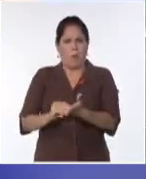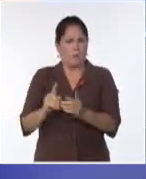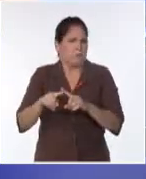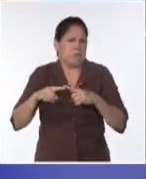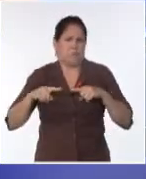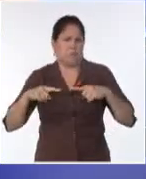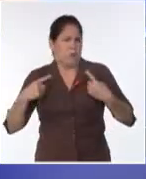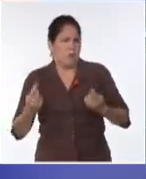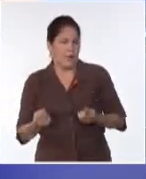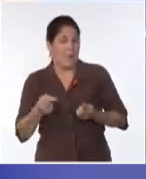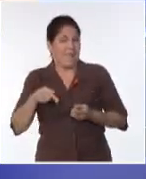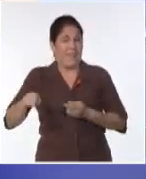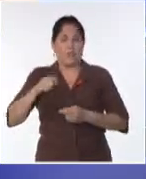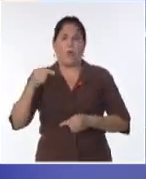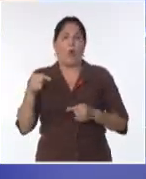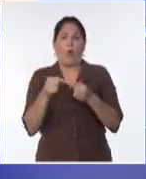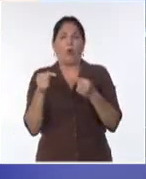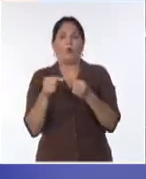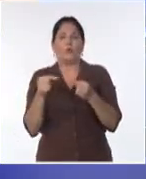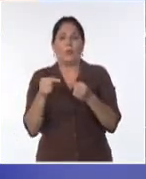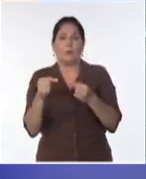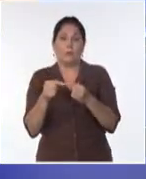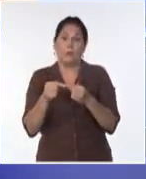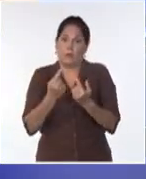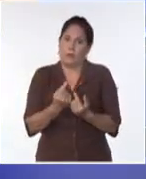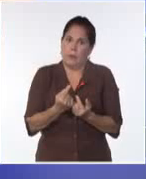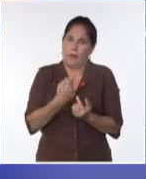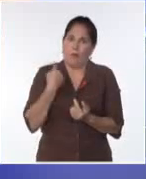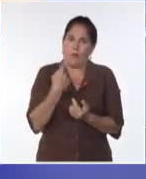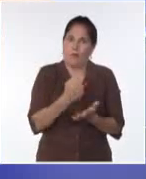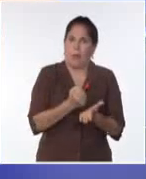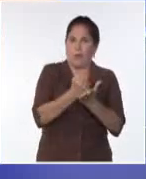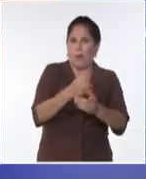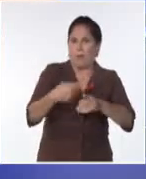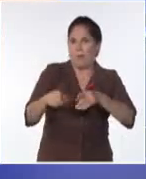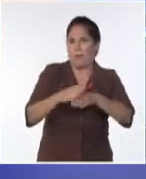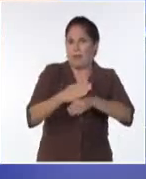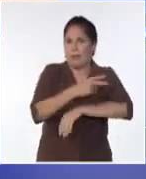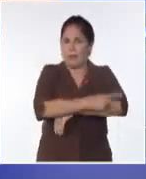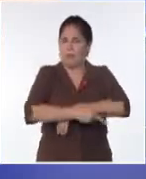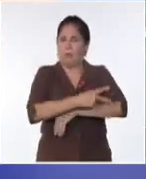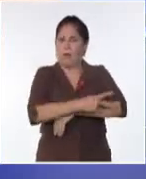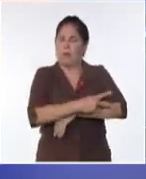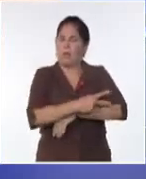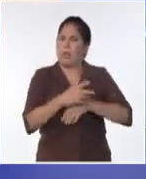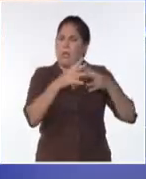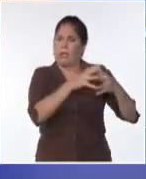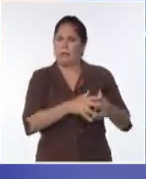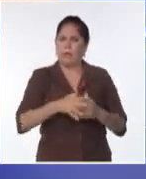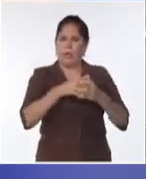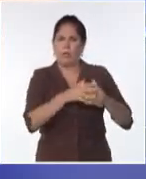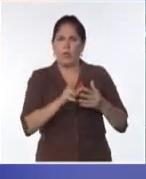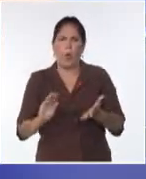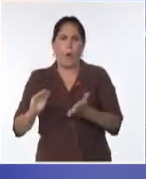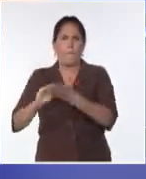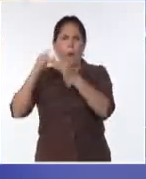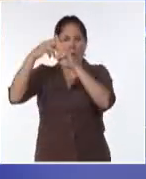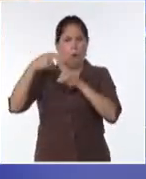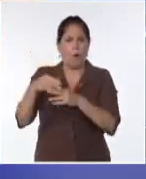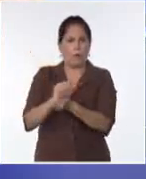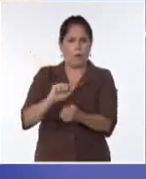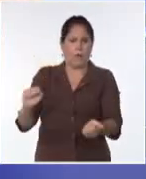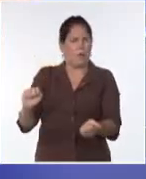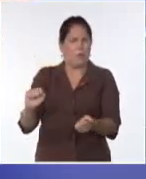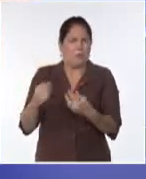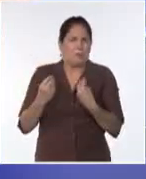terrorismo. Una contradicción cuando es un hecho que de una vez el gobierno norteamericano tuvo que confirmar que Cuba coopera en la lucha contra